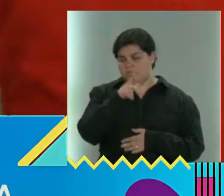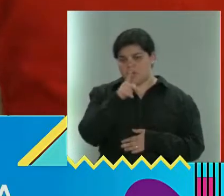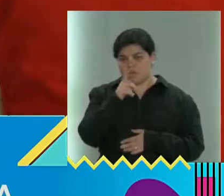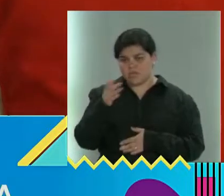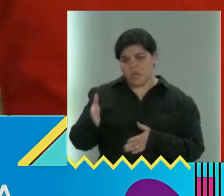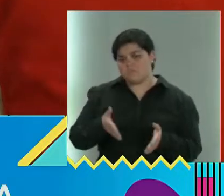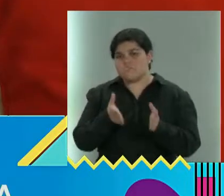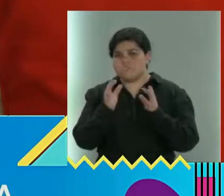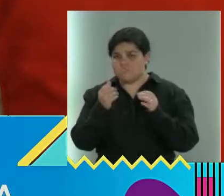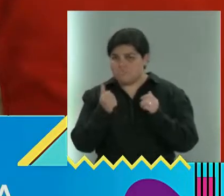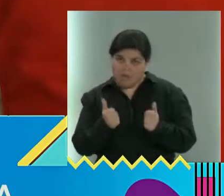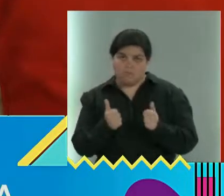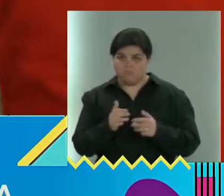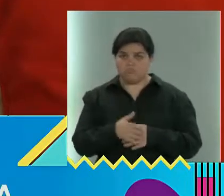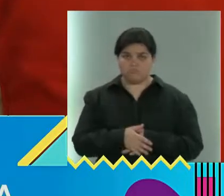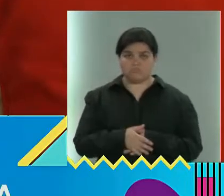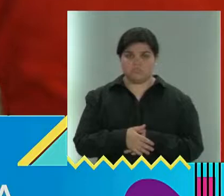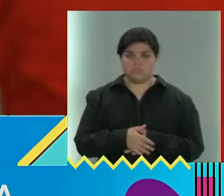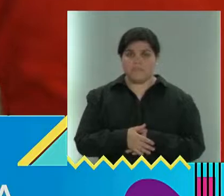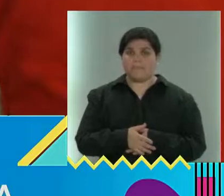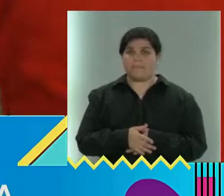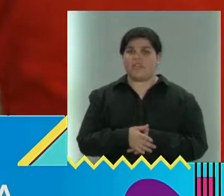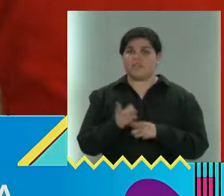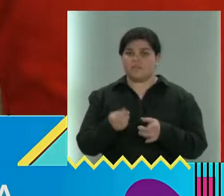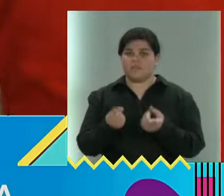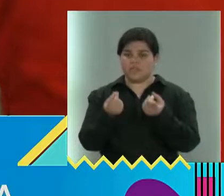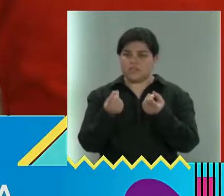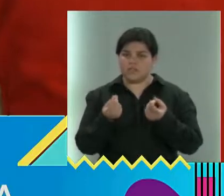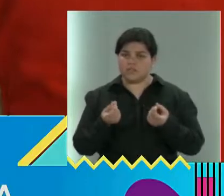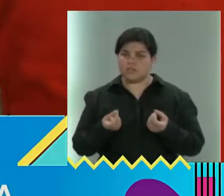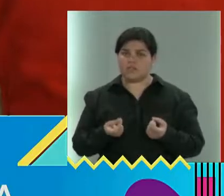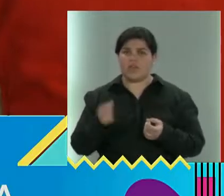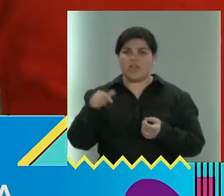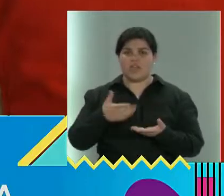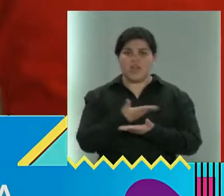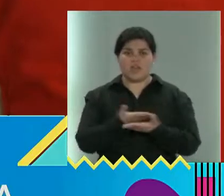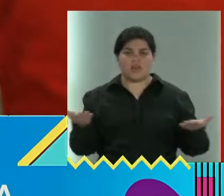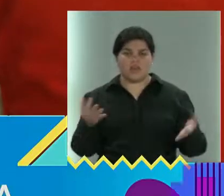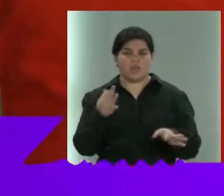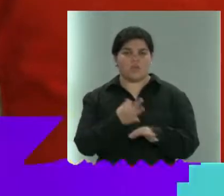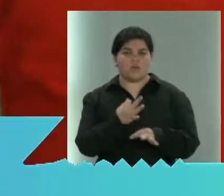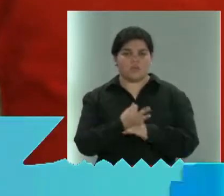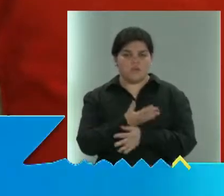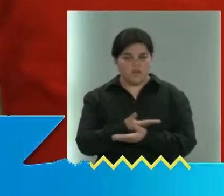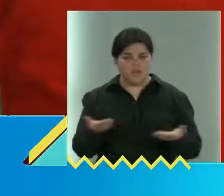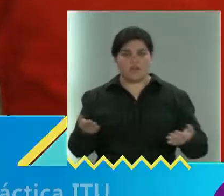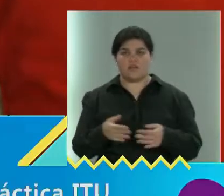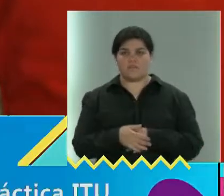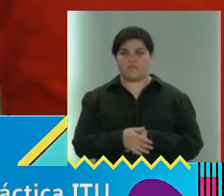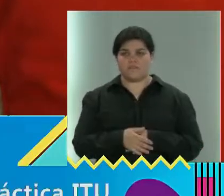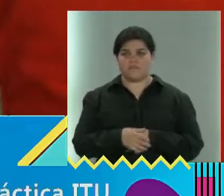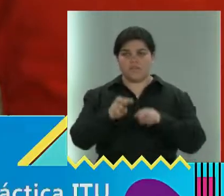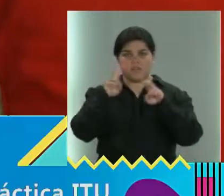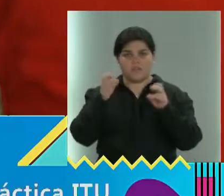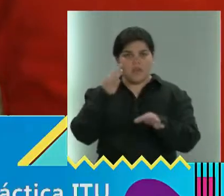en ciertas cuestiones, pero que sí es necesario hacer un replanteo educativo general. Digo, la educación, como bien decían las